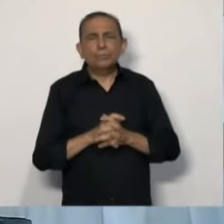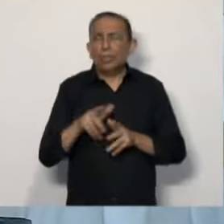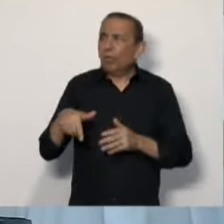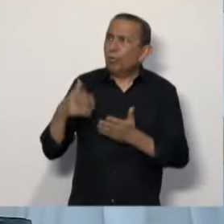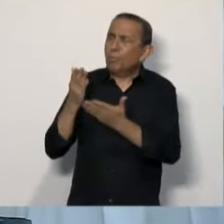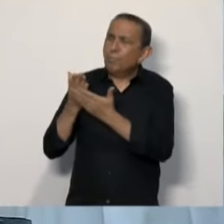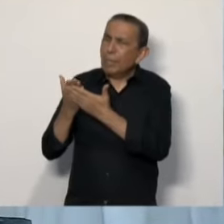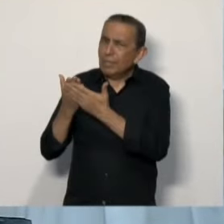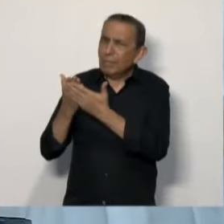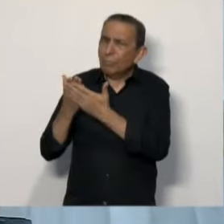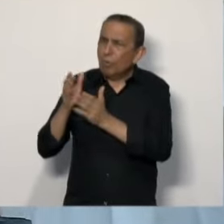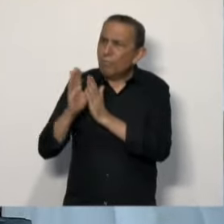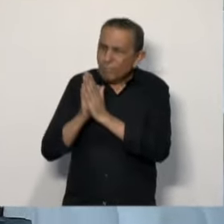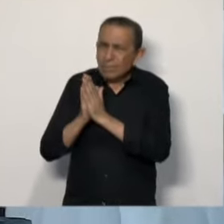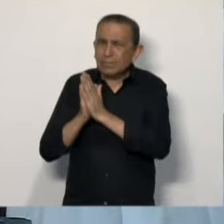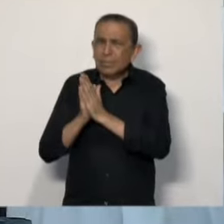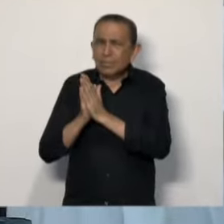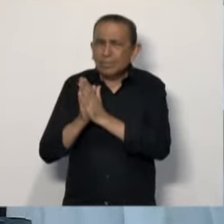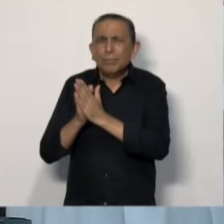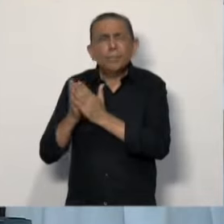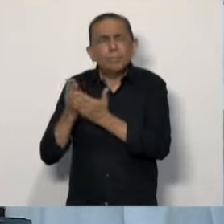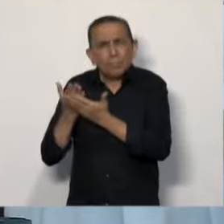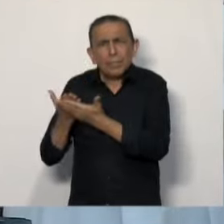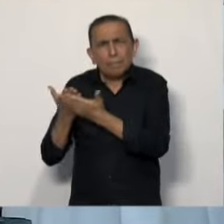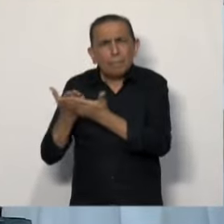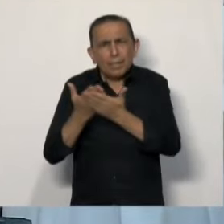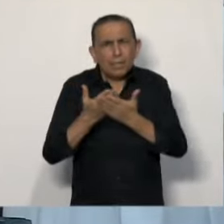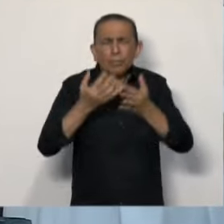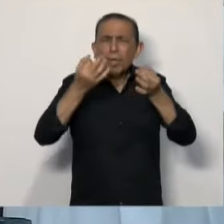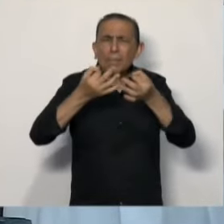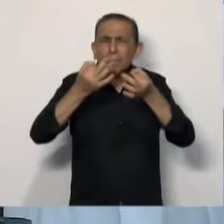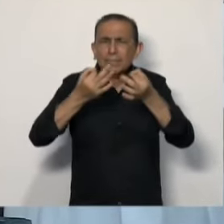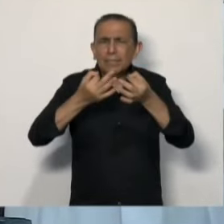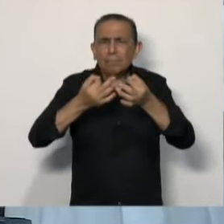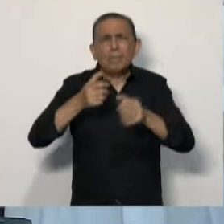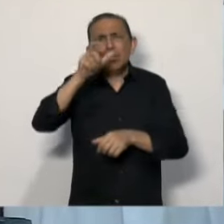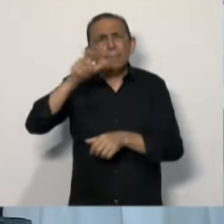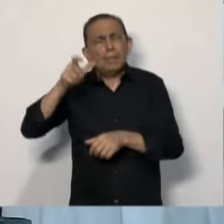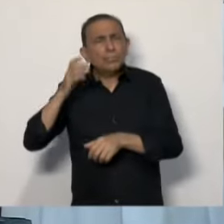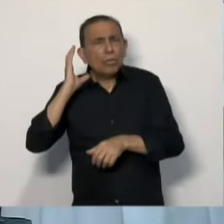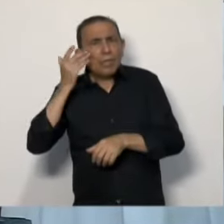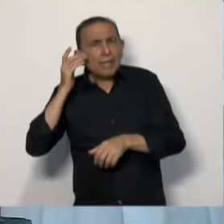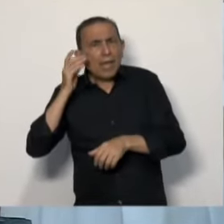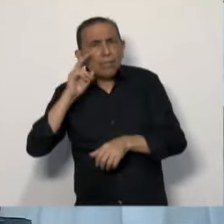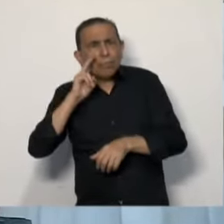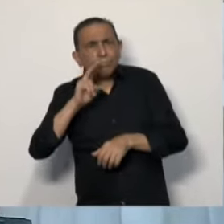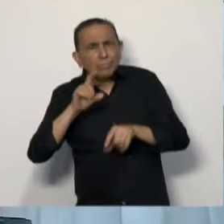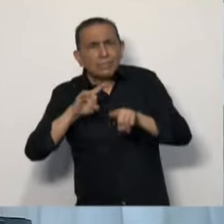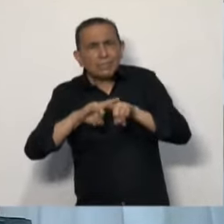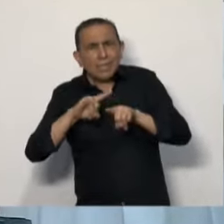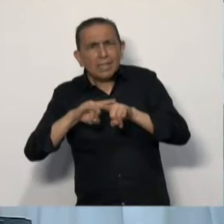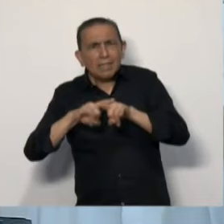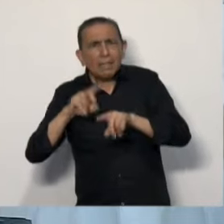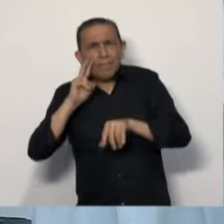Pedimos en esta misa por todas nuestras intenciones, especialmente aquellos que nos siguen por la radio, por la televisión, por las